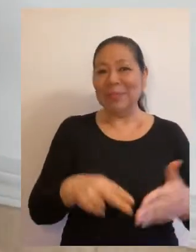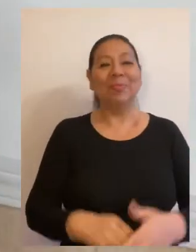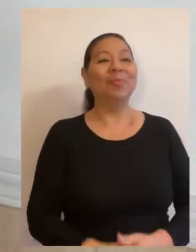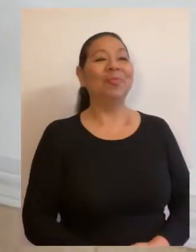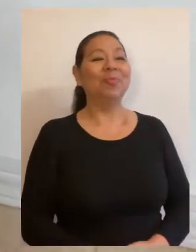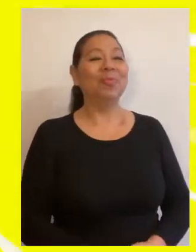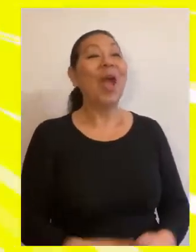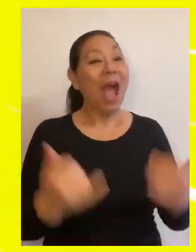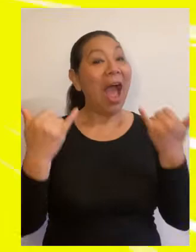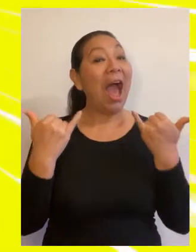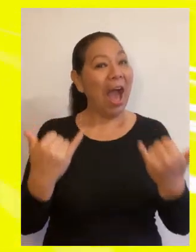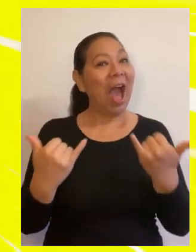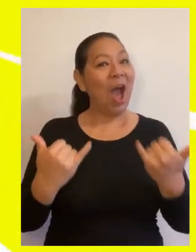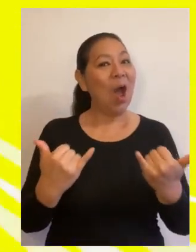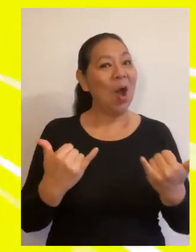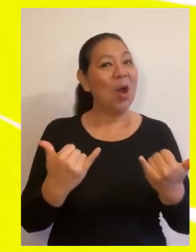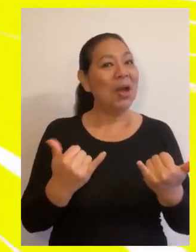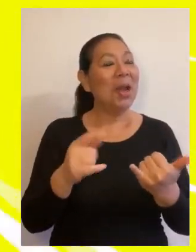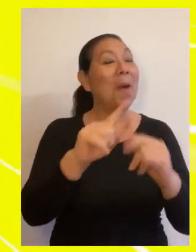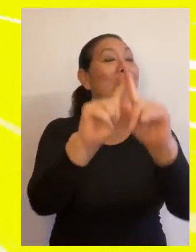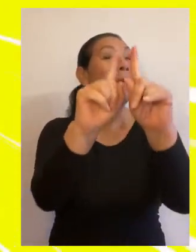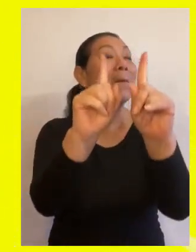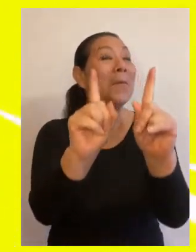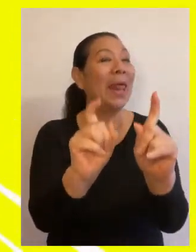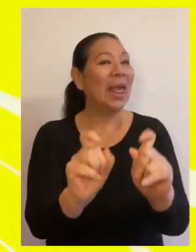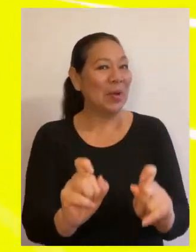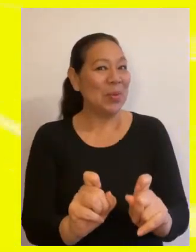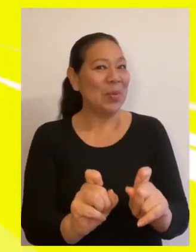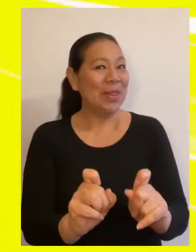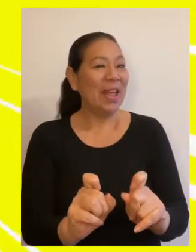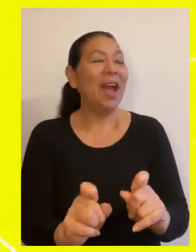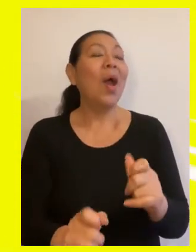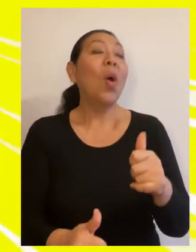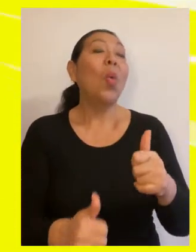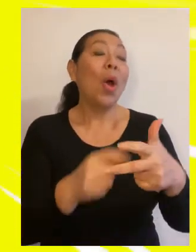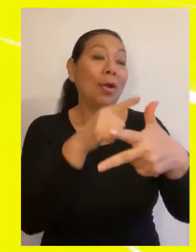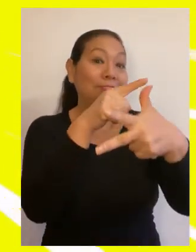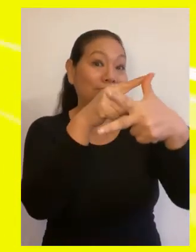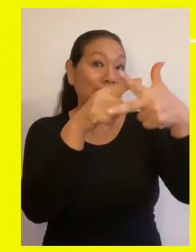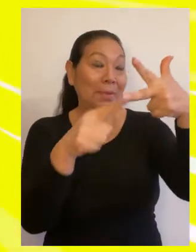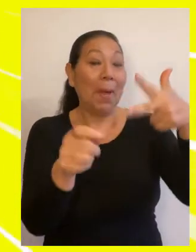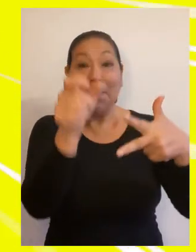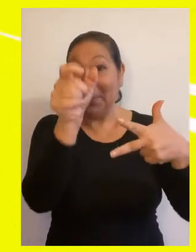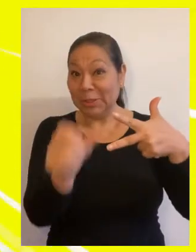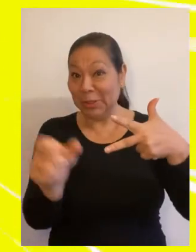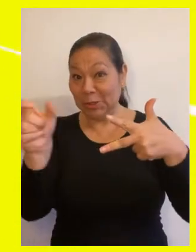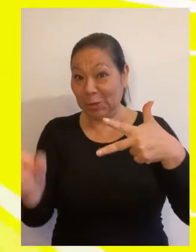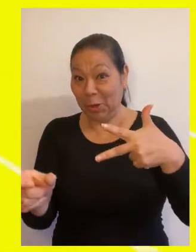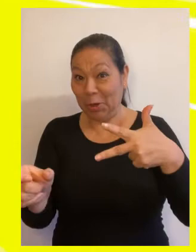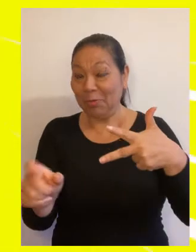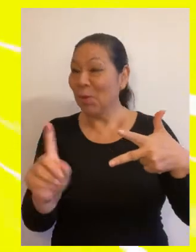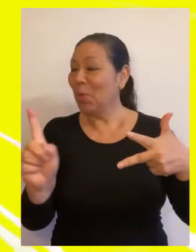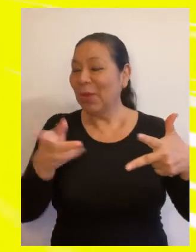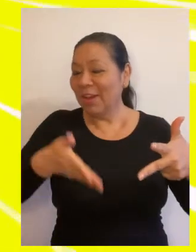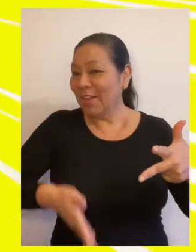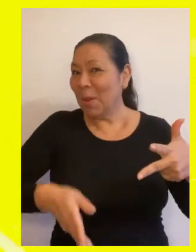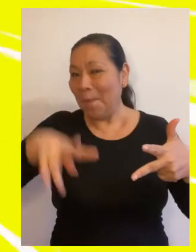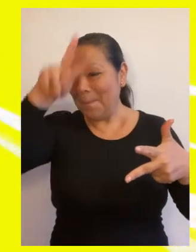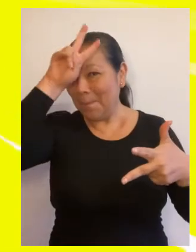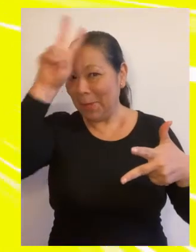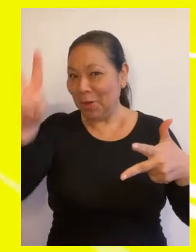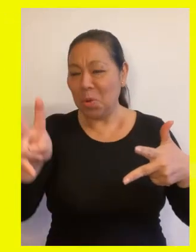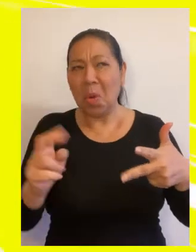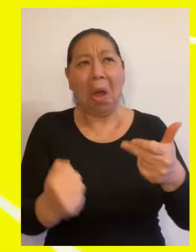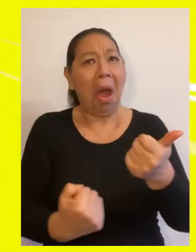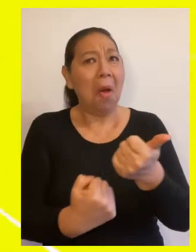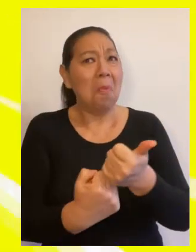¡Chao! Espera, es momento de jugar a la trivia. ¿Cuál de los siguientes personajes no es peruano y